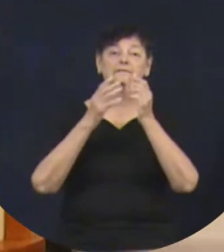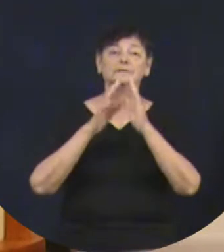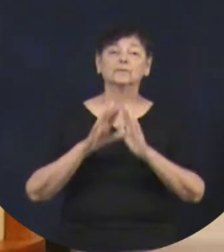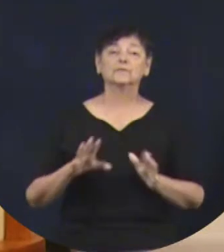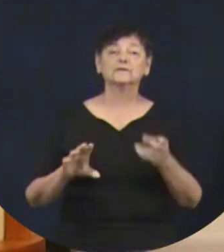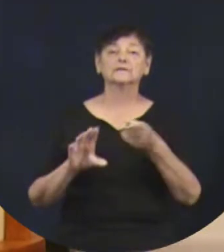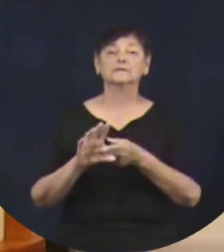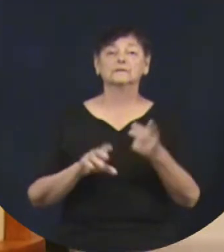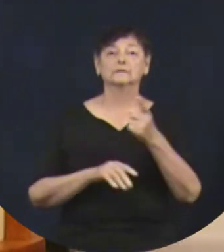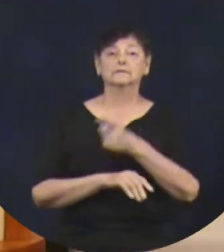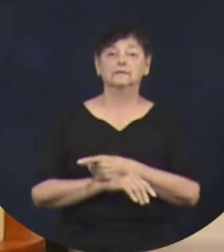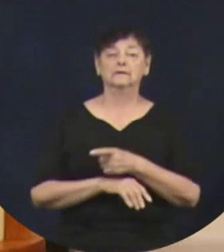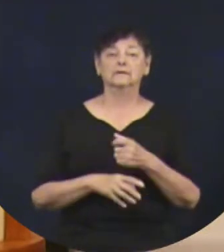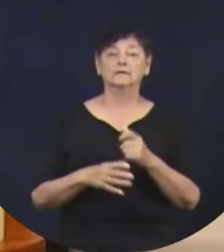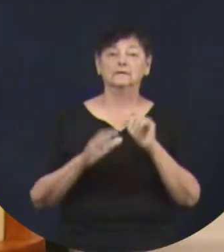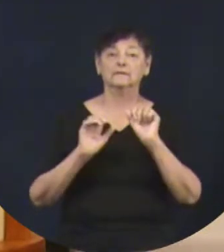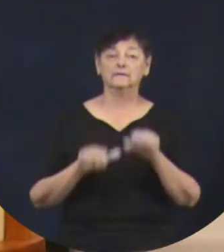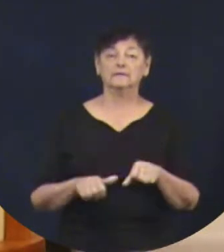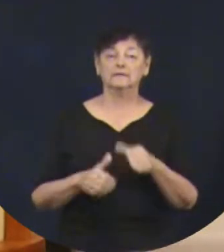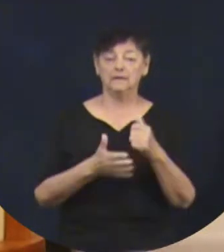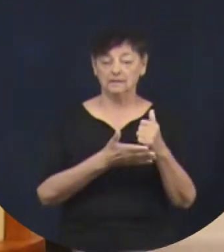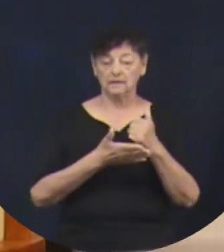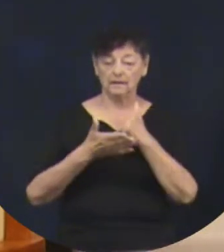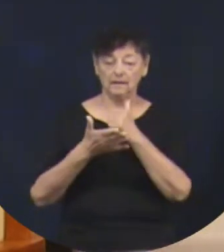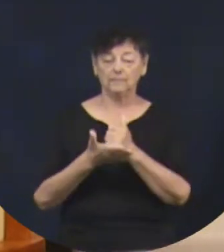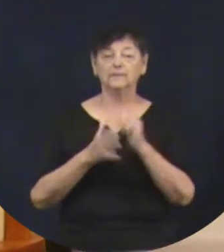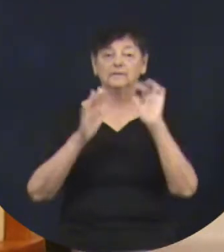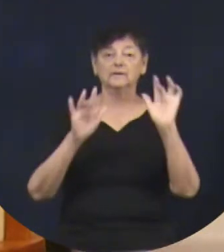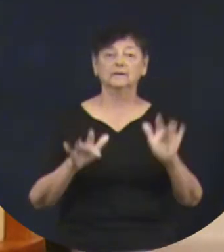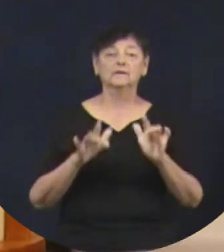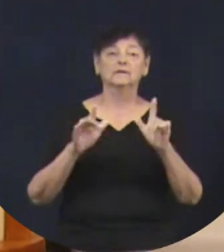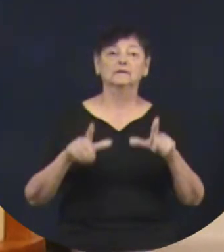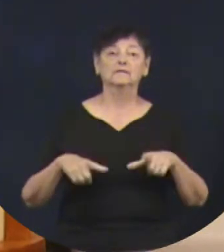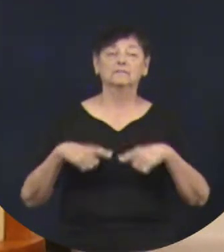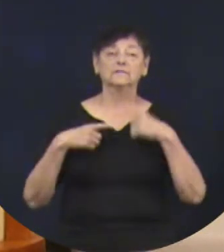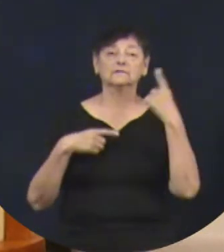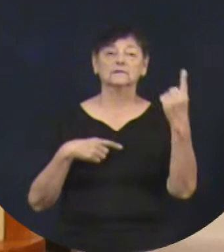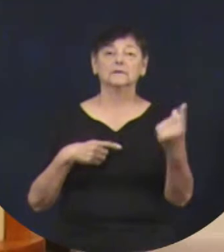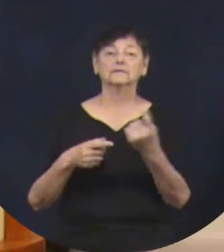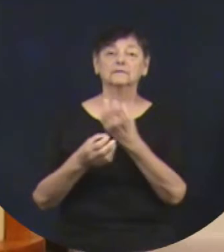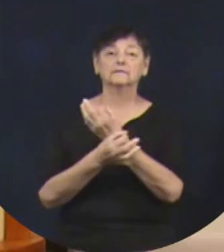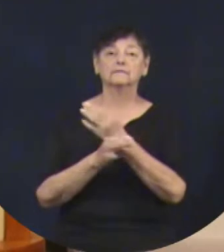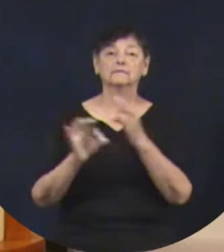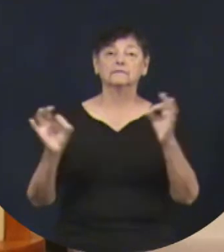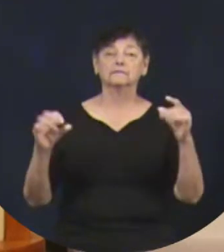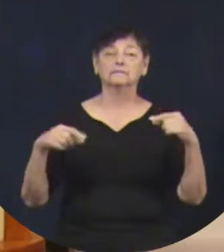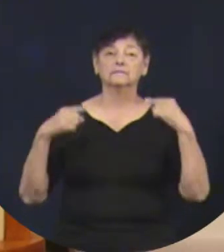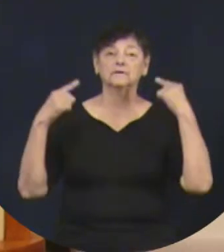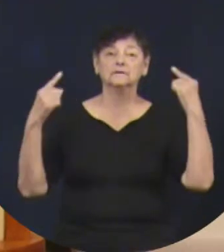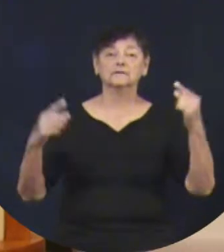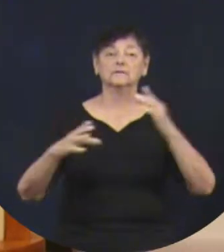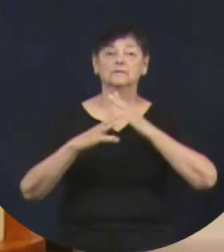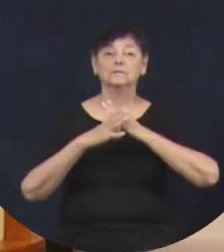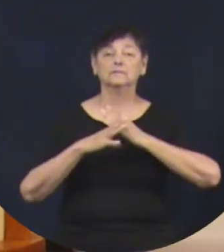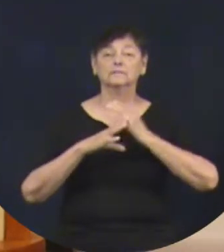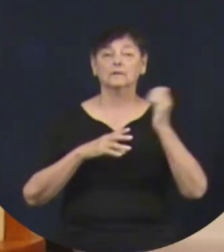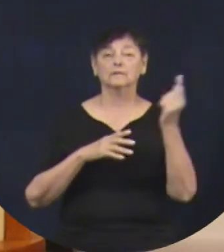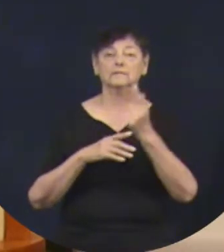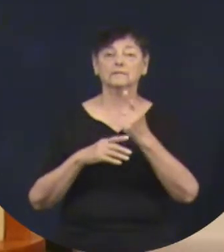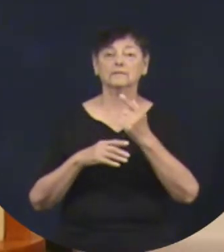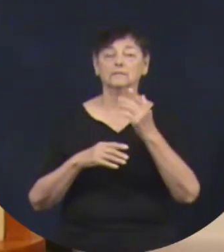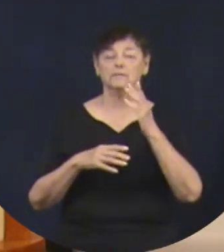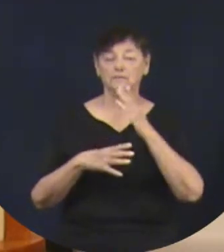paz en nuestros días, para que, ayudados por tu misericordia, vivamos siempre libres de pecado y protegidos de